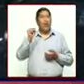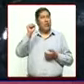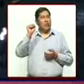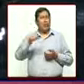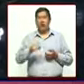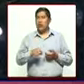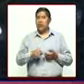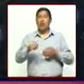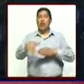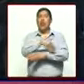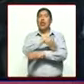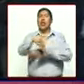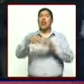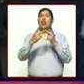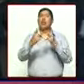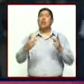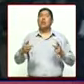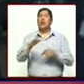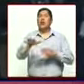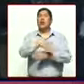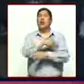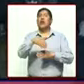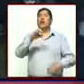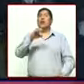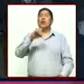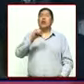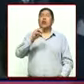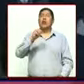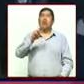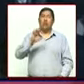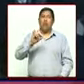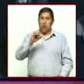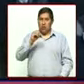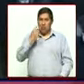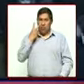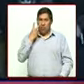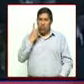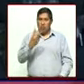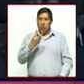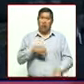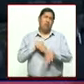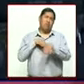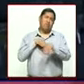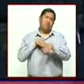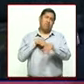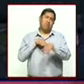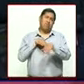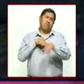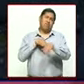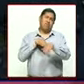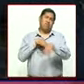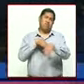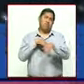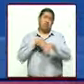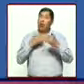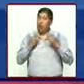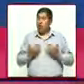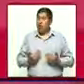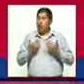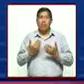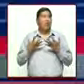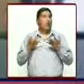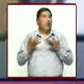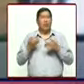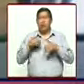Efectivamente, miren, entre la calle Potosí y la calle Comercio estamos y pueden observar, hay trancadera. La marcha que se está realizando en este momento, que